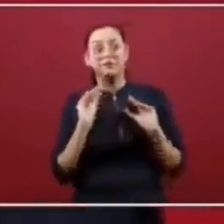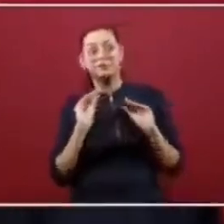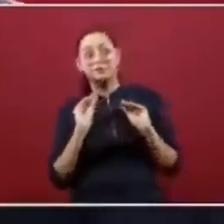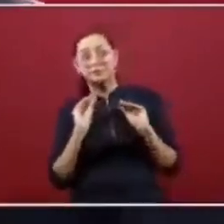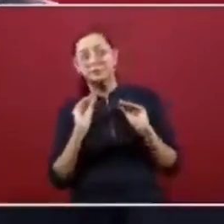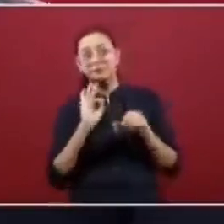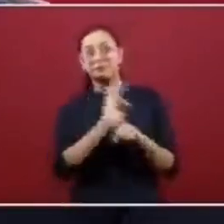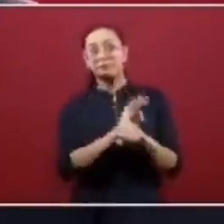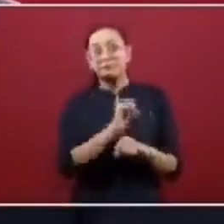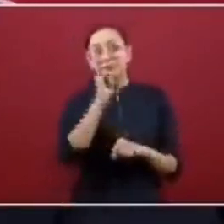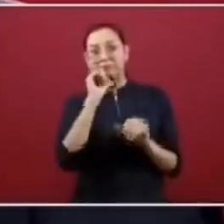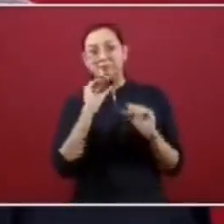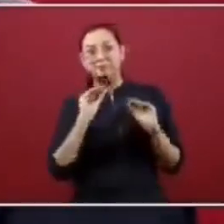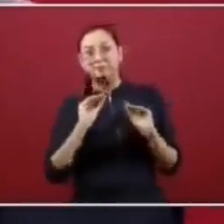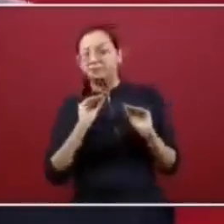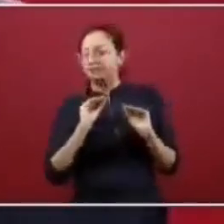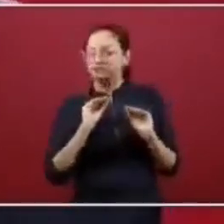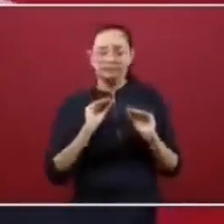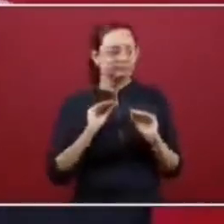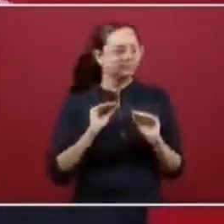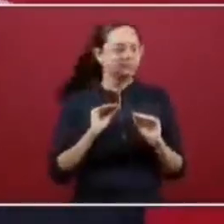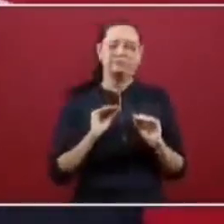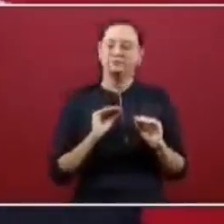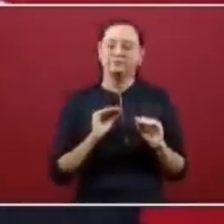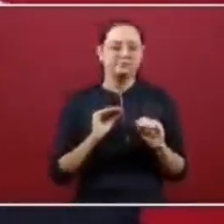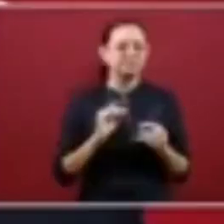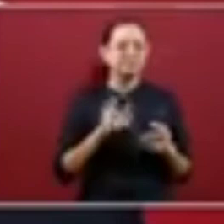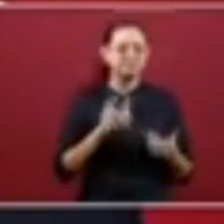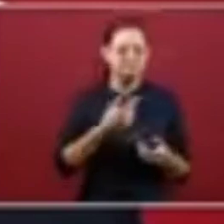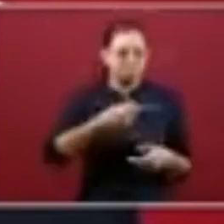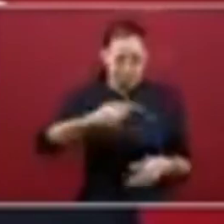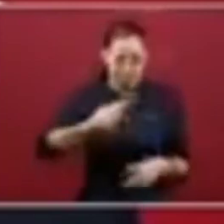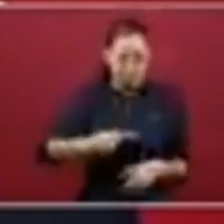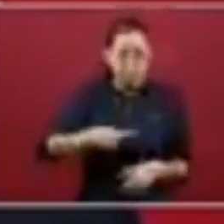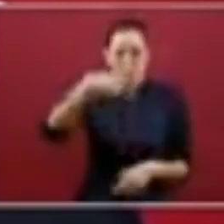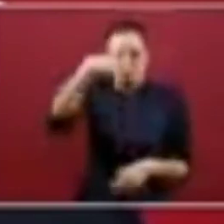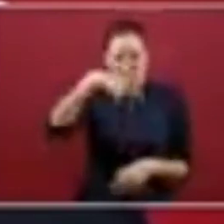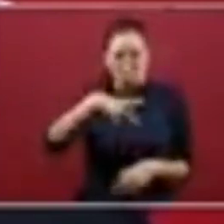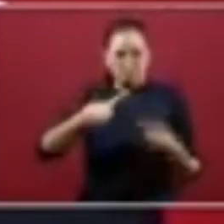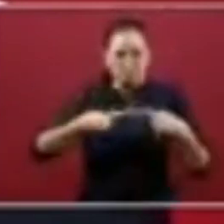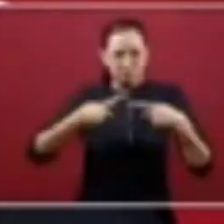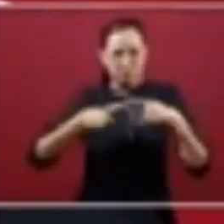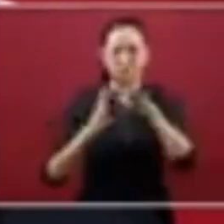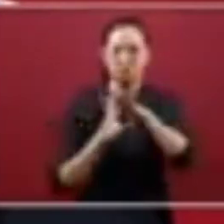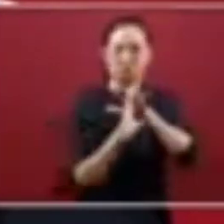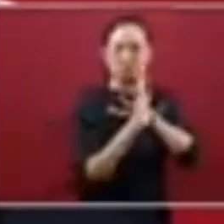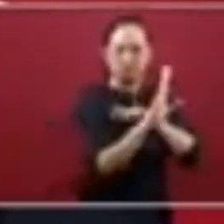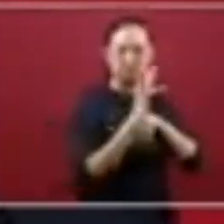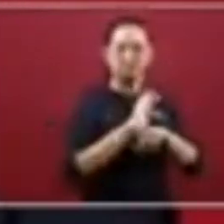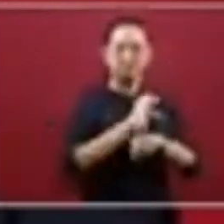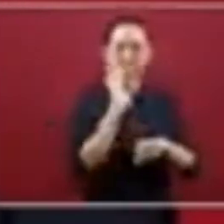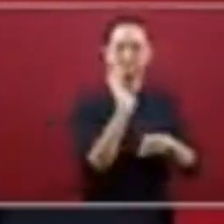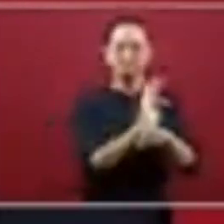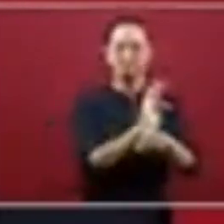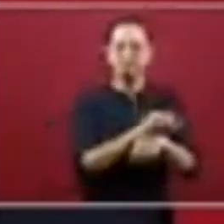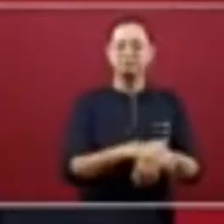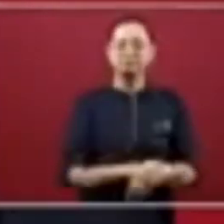no defendamos a nuestros paisanos migrantes. Entonces,